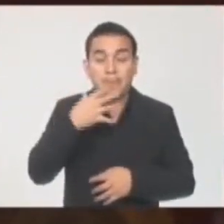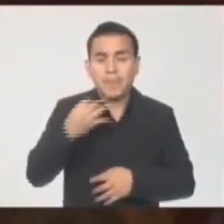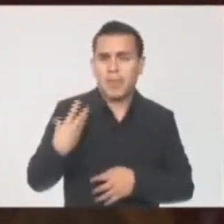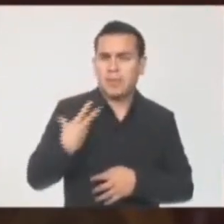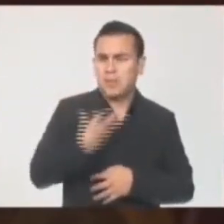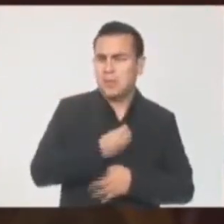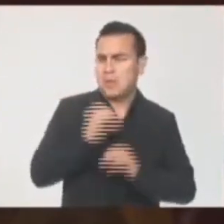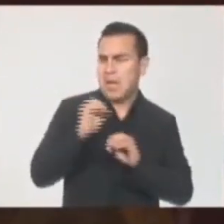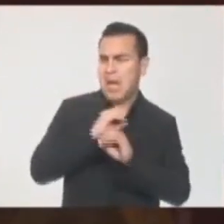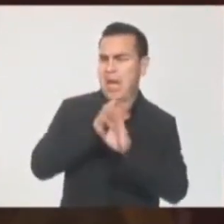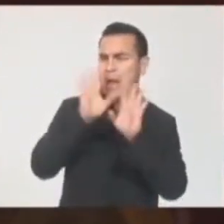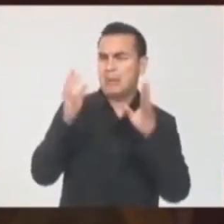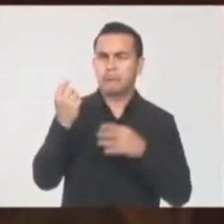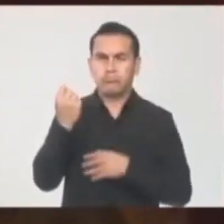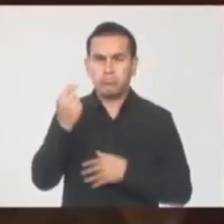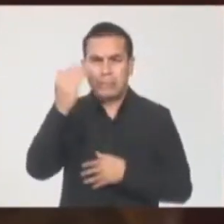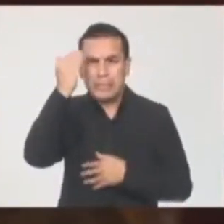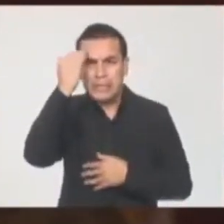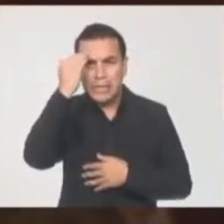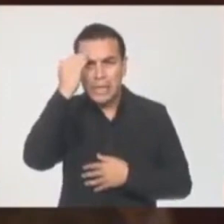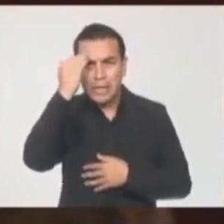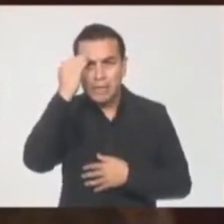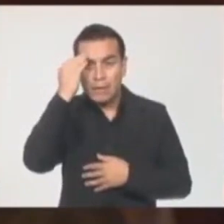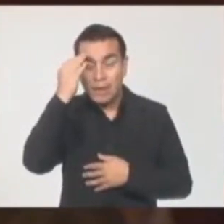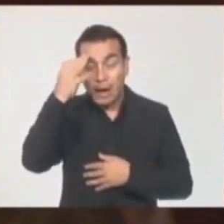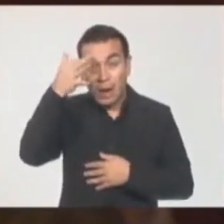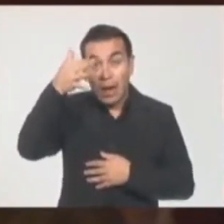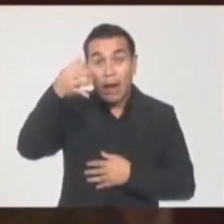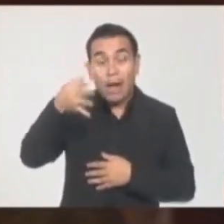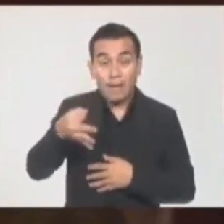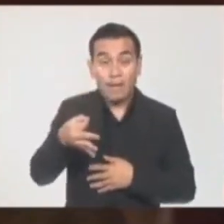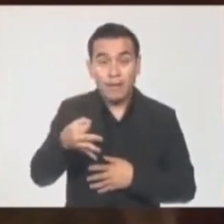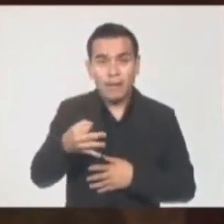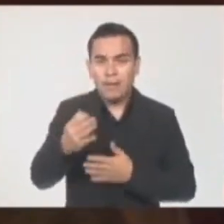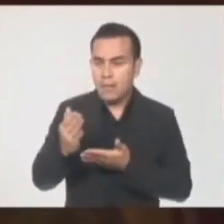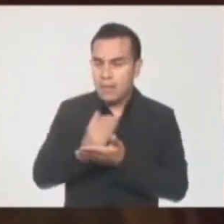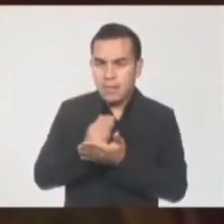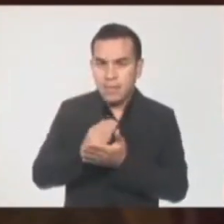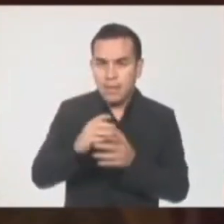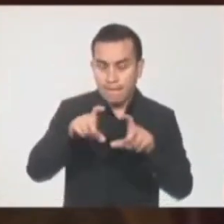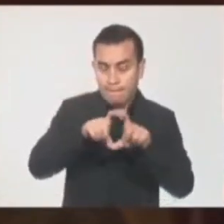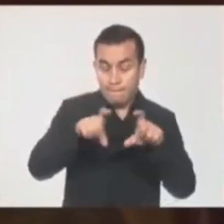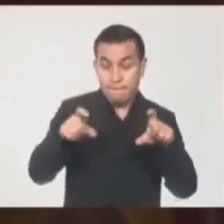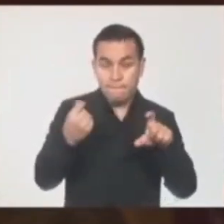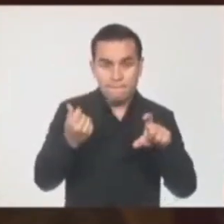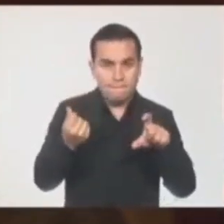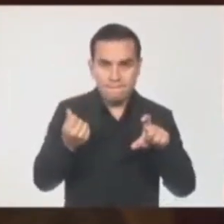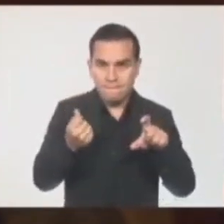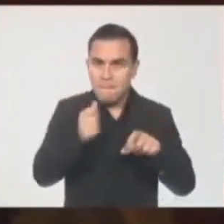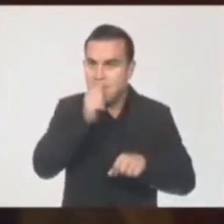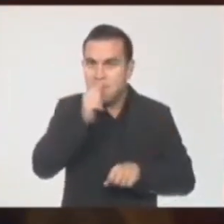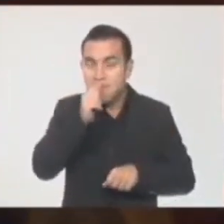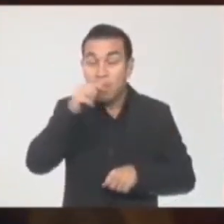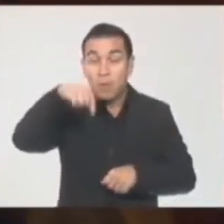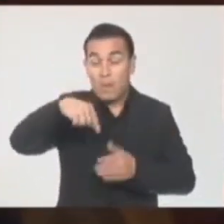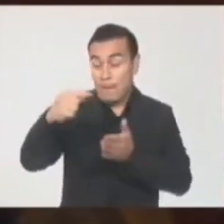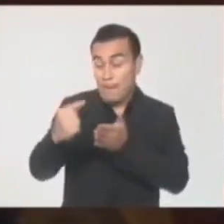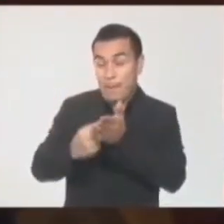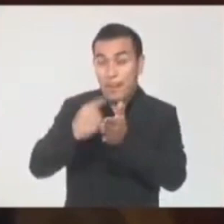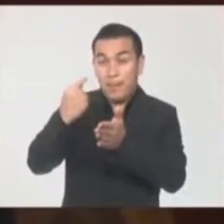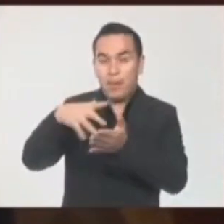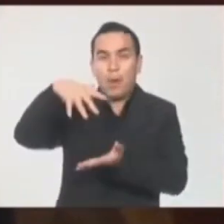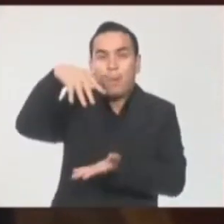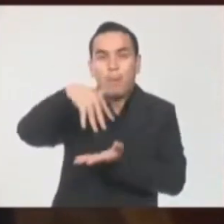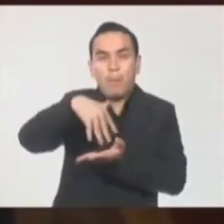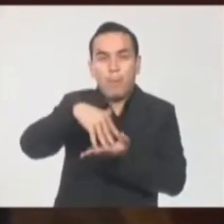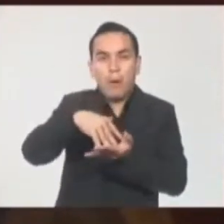lo entendemos y sabemos que no es una aprobación gratis, no es un cheque en blanco, como muchos dicen, sino que por primera vez el pueblo es parte